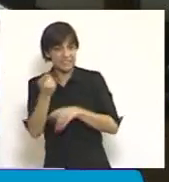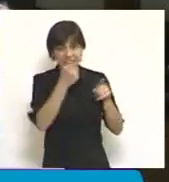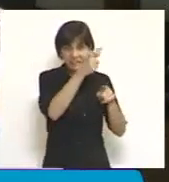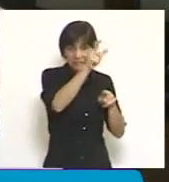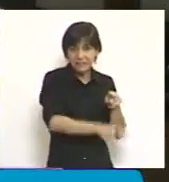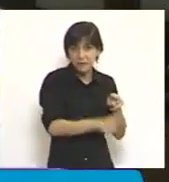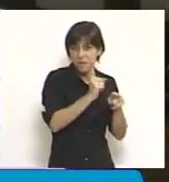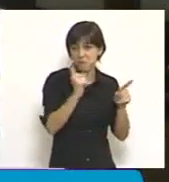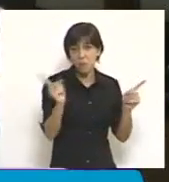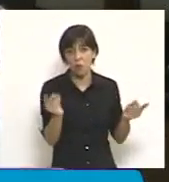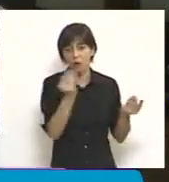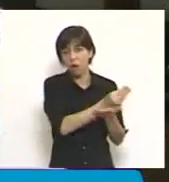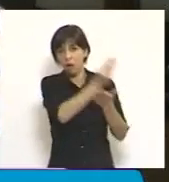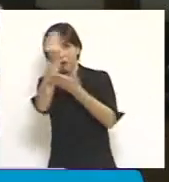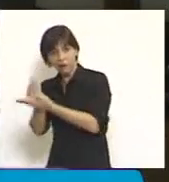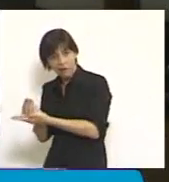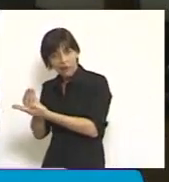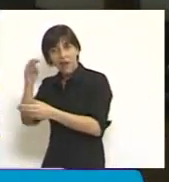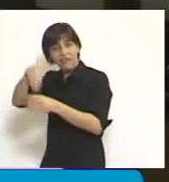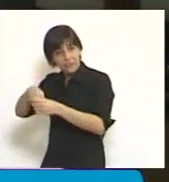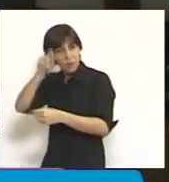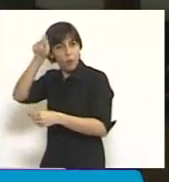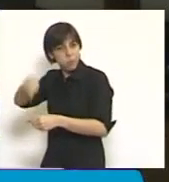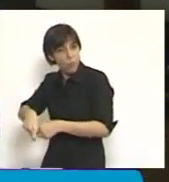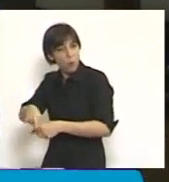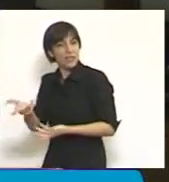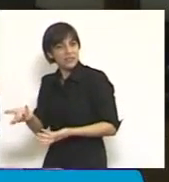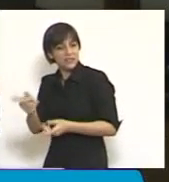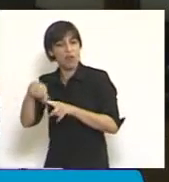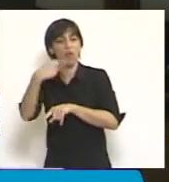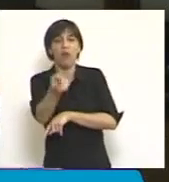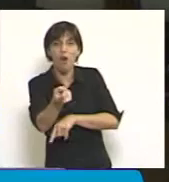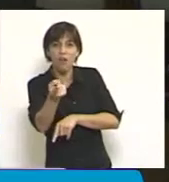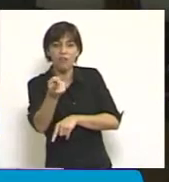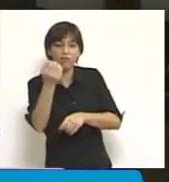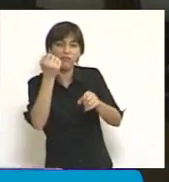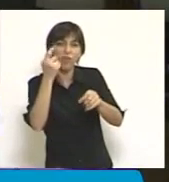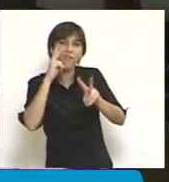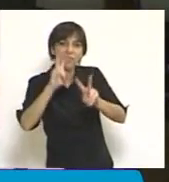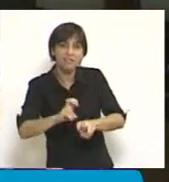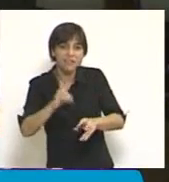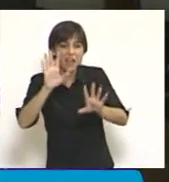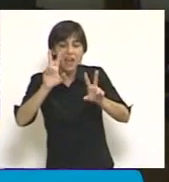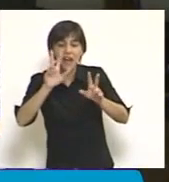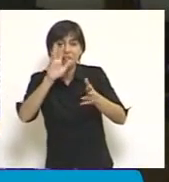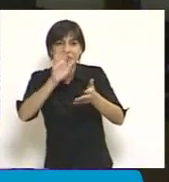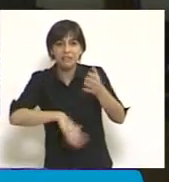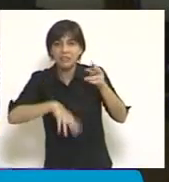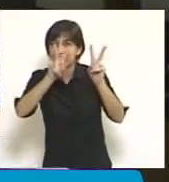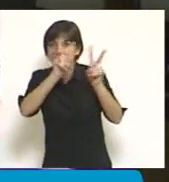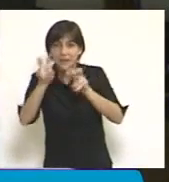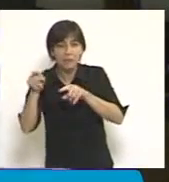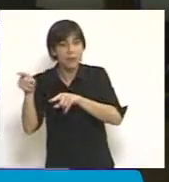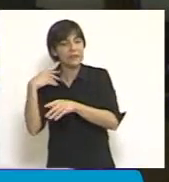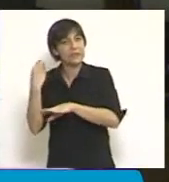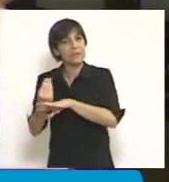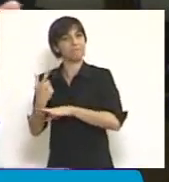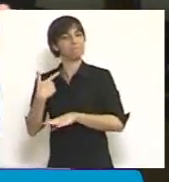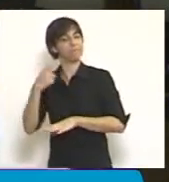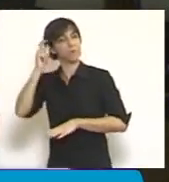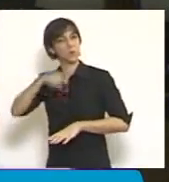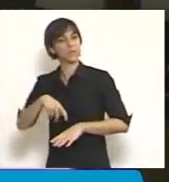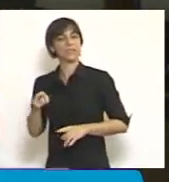decir, doy este ejemplo porque es absurdo pensar en la posibilidad de que funcionarios de otro poder terminen